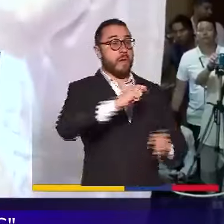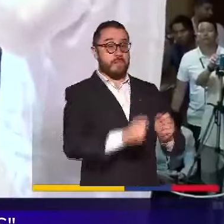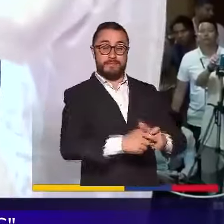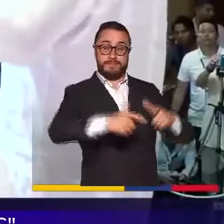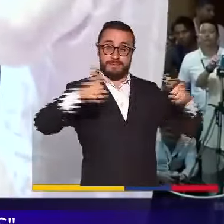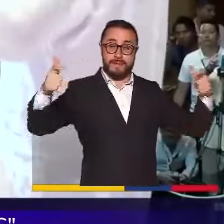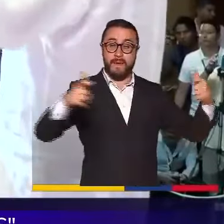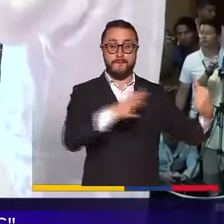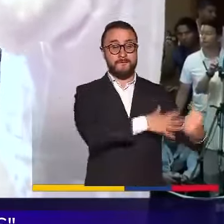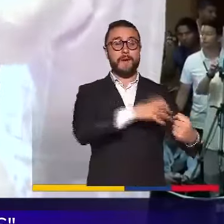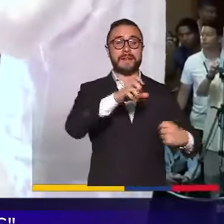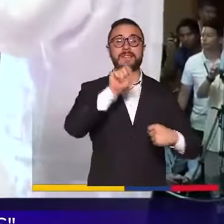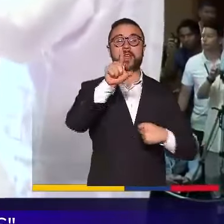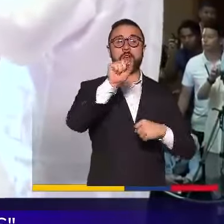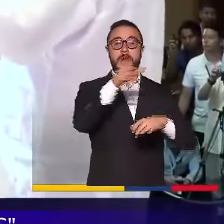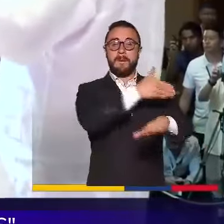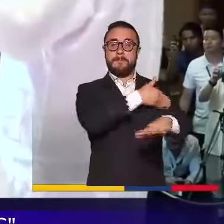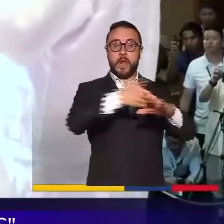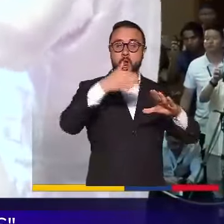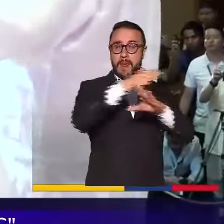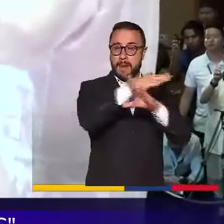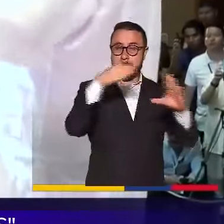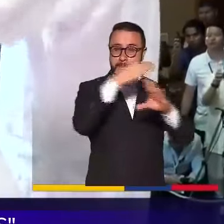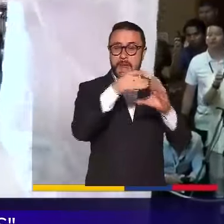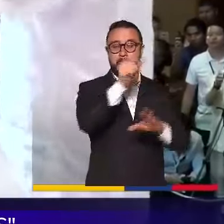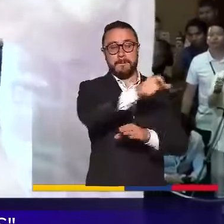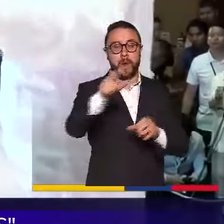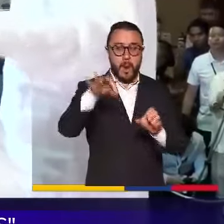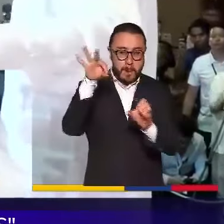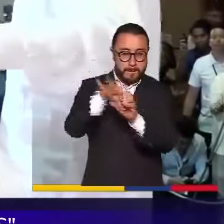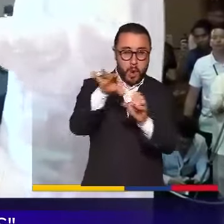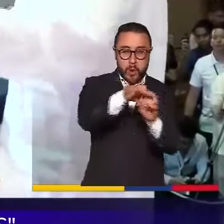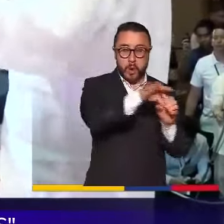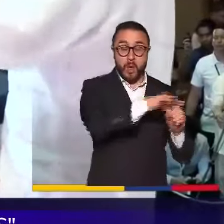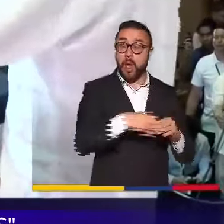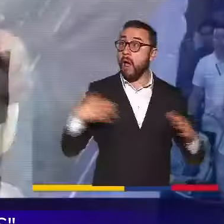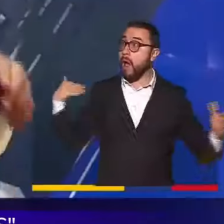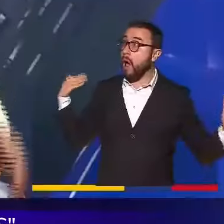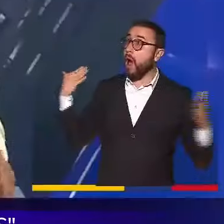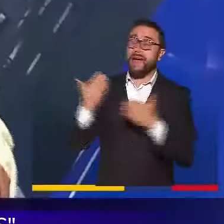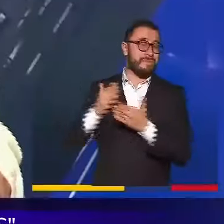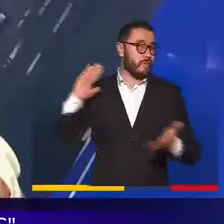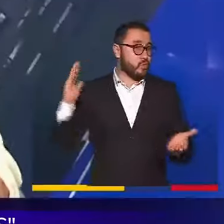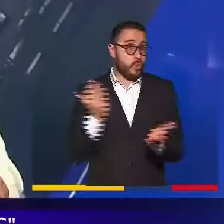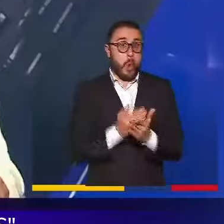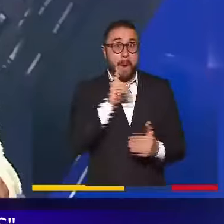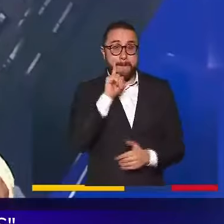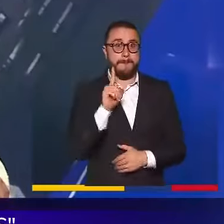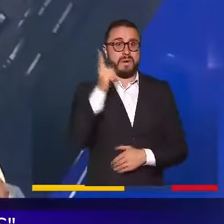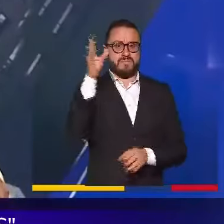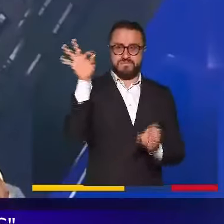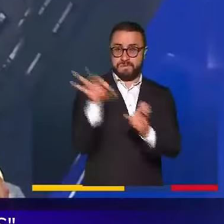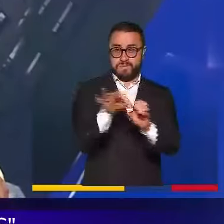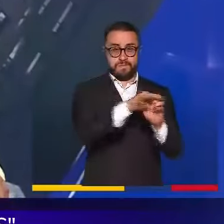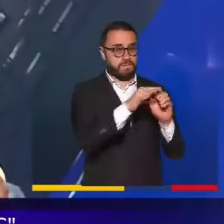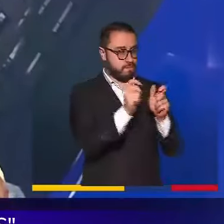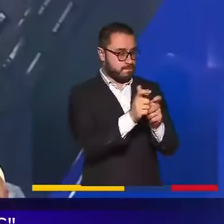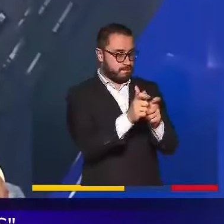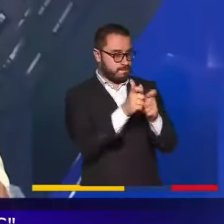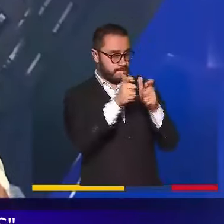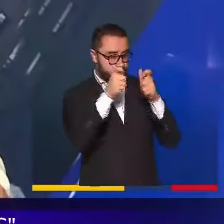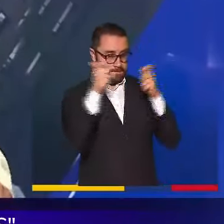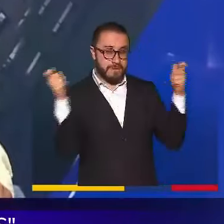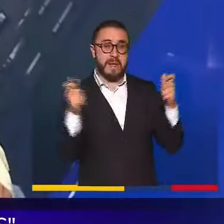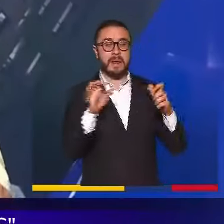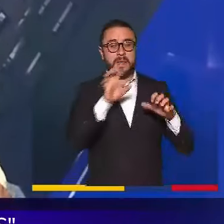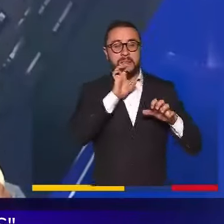fuerza de 11 millones y medio de votantes que ningún presidente en la historia de Colombia ha tenido. Ese